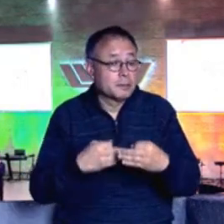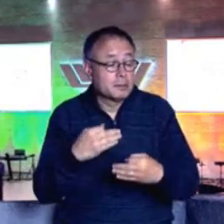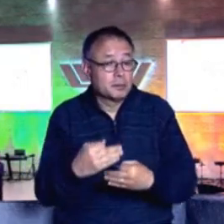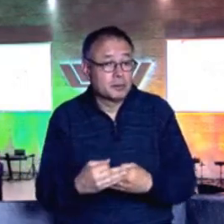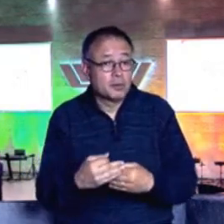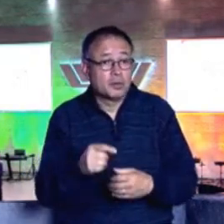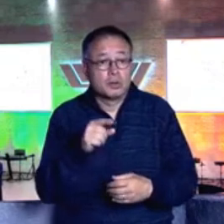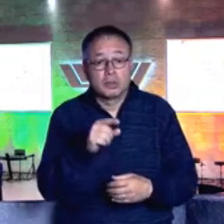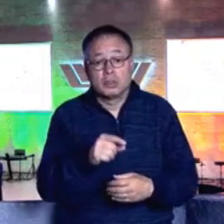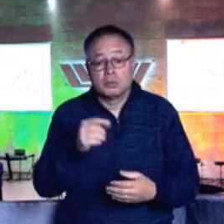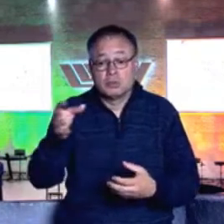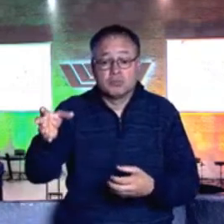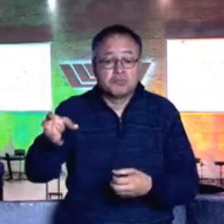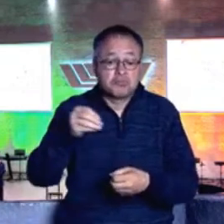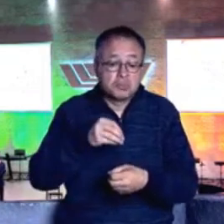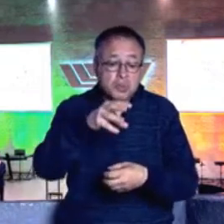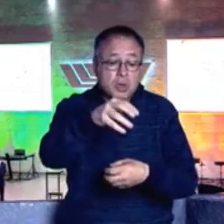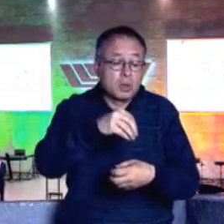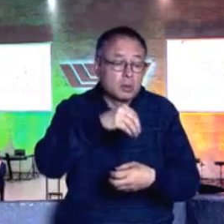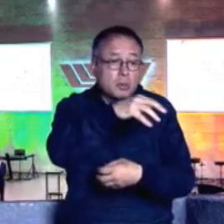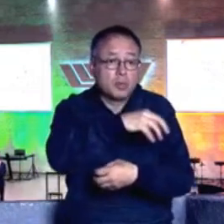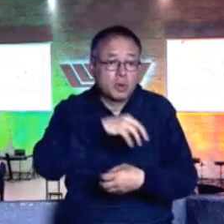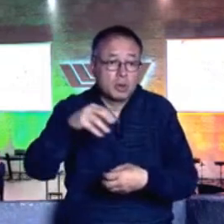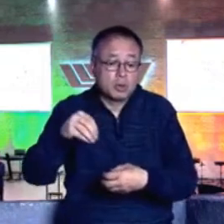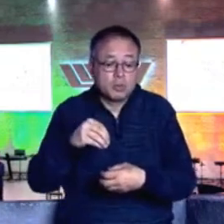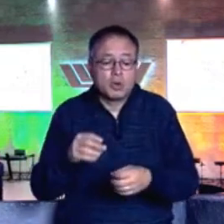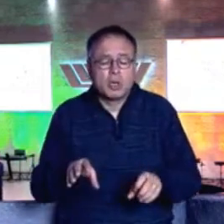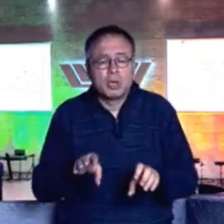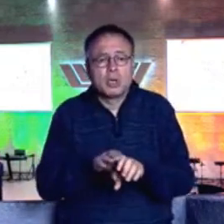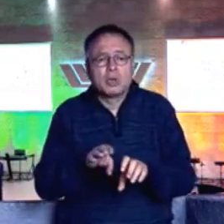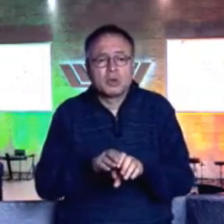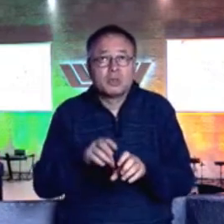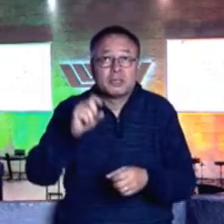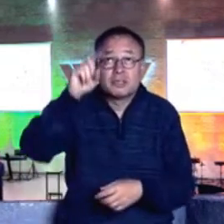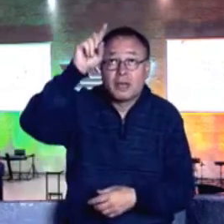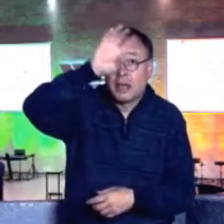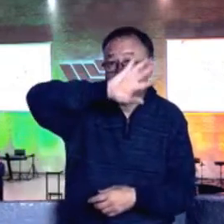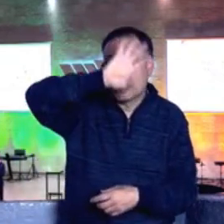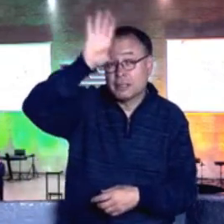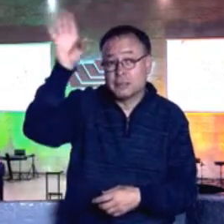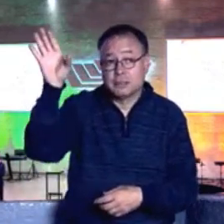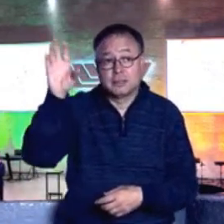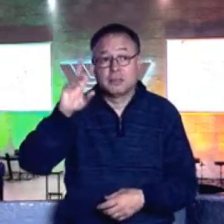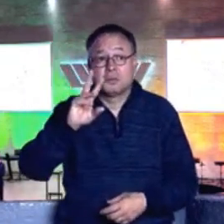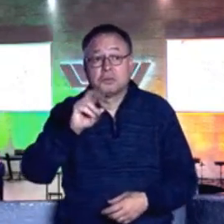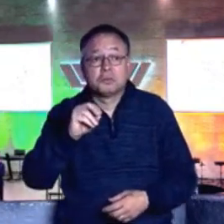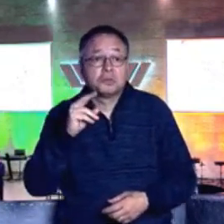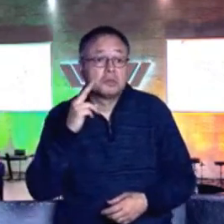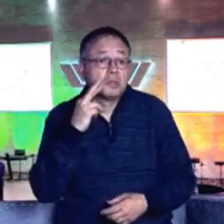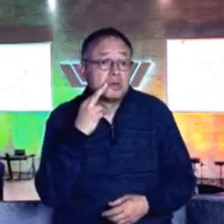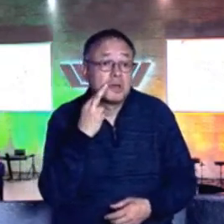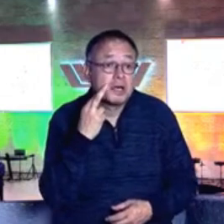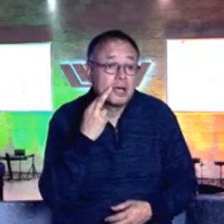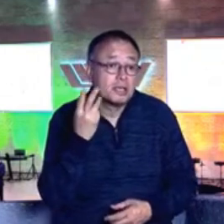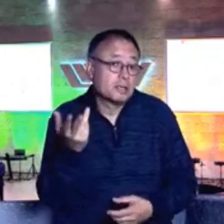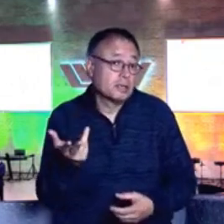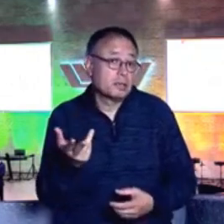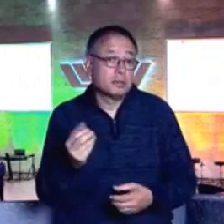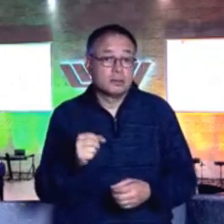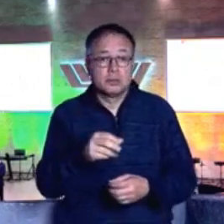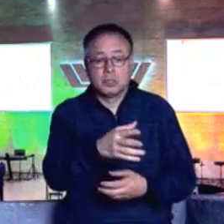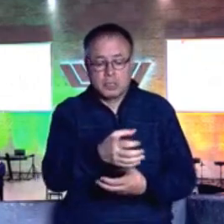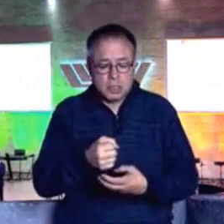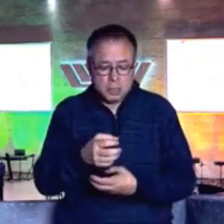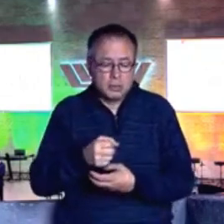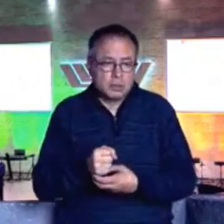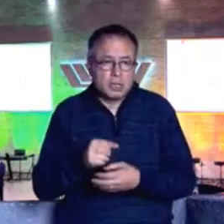bolsas que no se desgasten acumulen un tesoro inagotable en el cielo donde no hay l que aceche ni polilla que destruya pues donde ustedes tengan